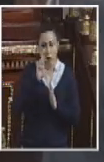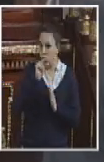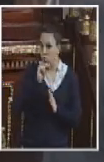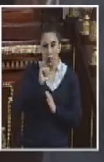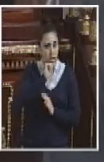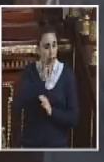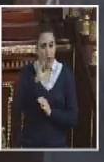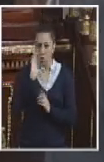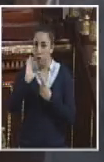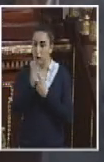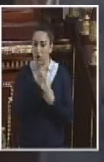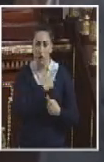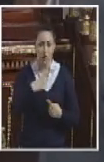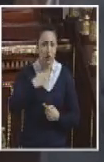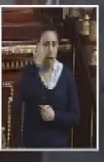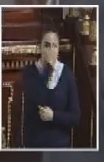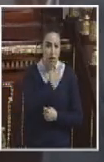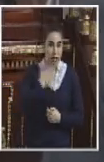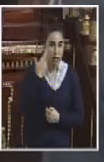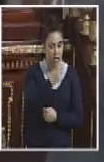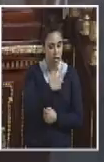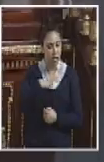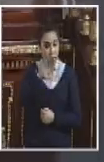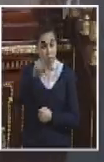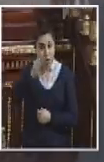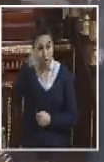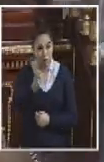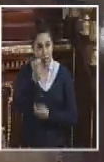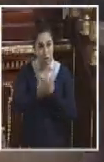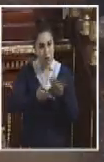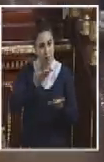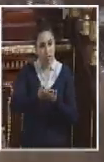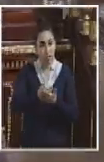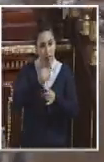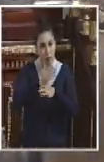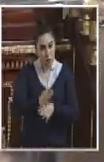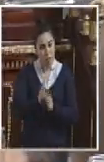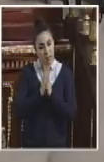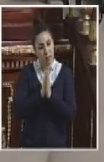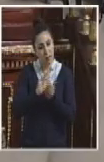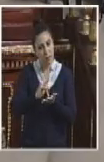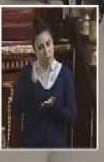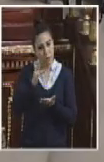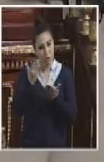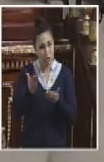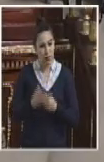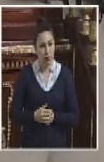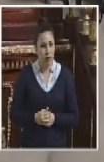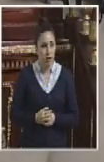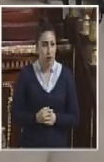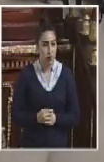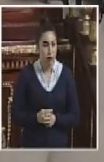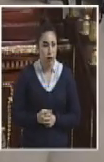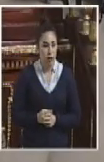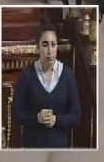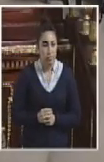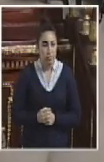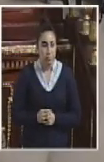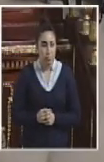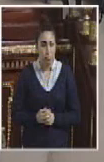ninguna comisión, sino que rechace este comunicado. Muchas gracias, Presidenta. Gracias, diputado.